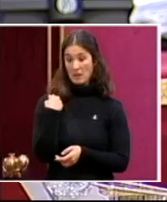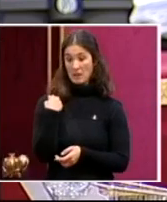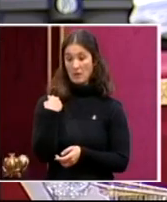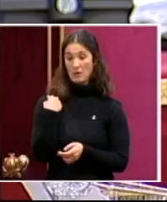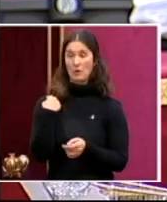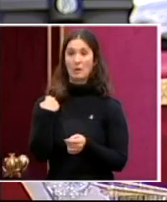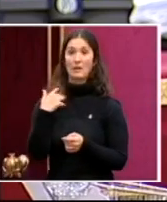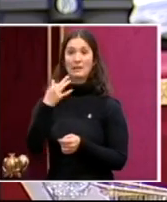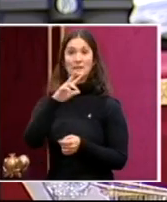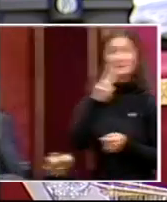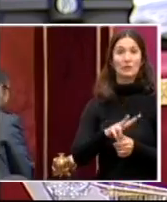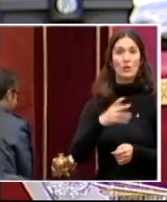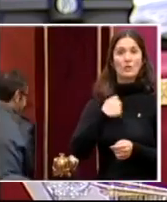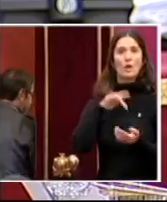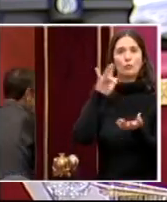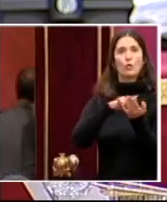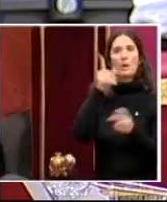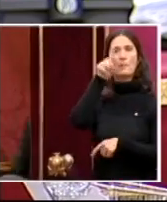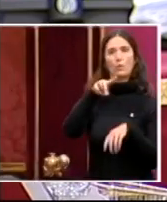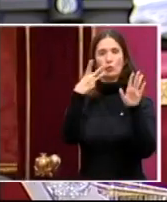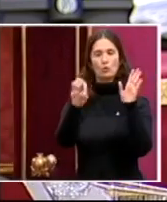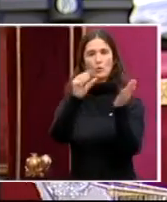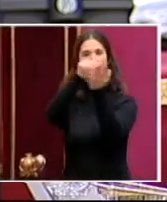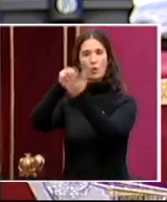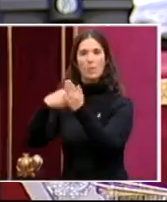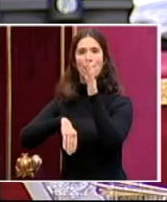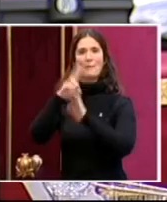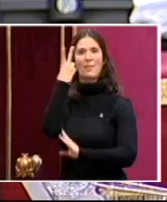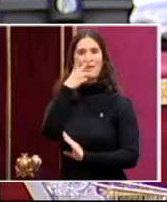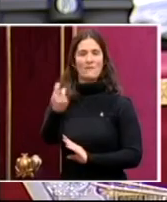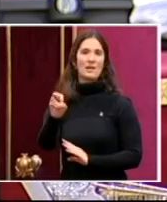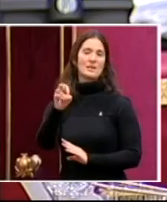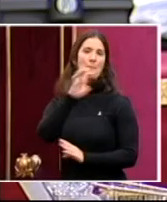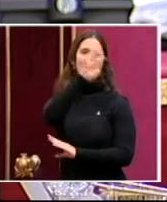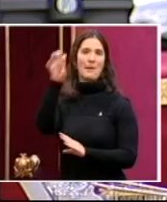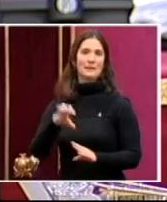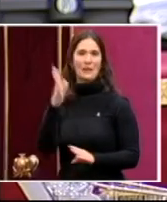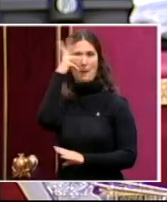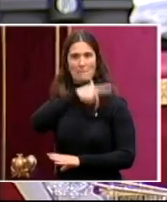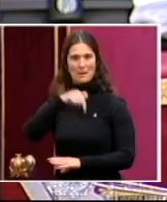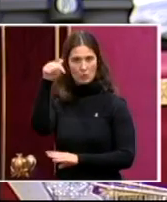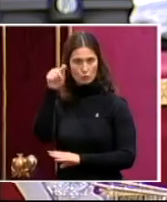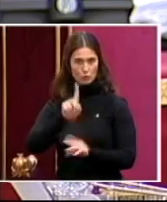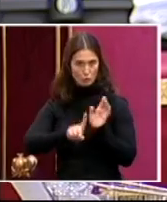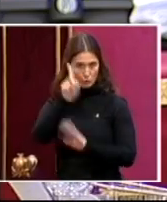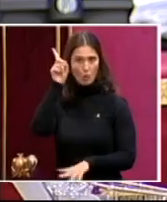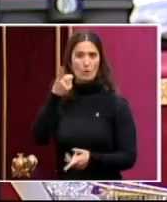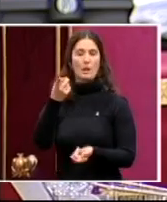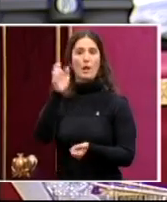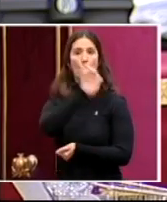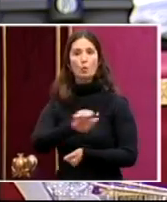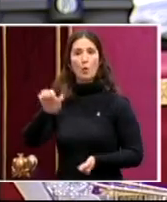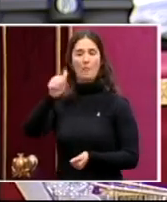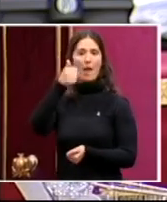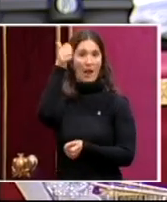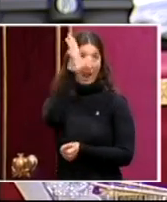el TEDOR se llevó a cabo en más de 180 ciudades y en más de 20 países de América del Norte, Europa, África y Oceanía.